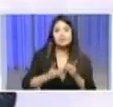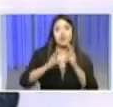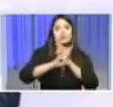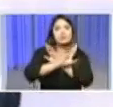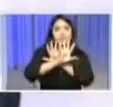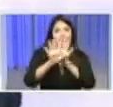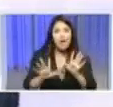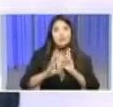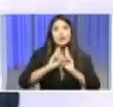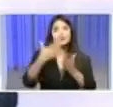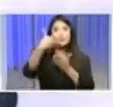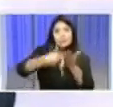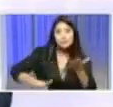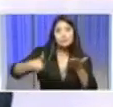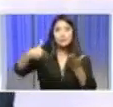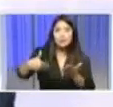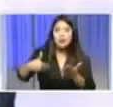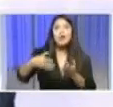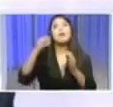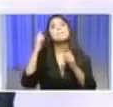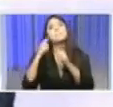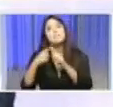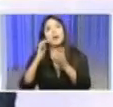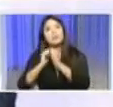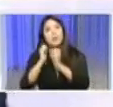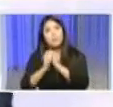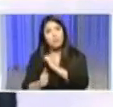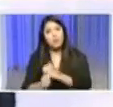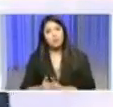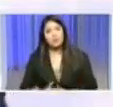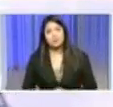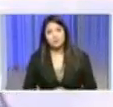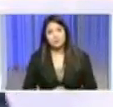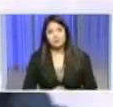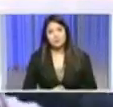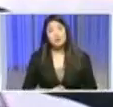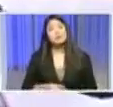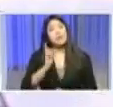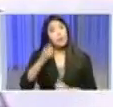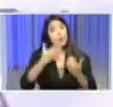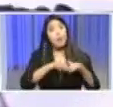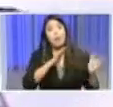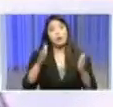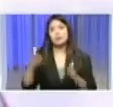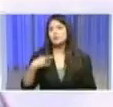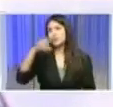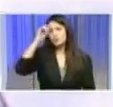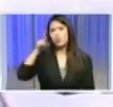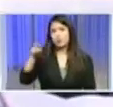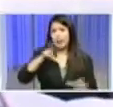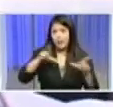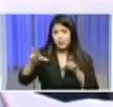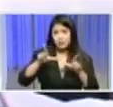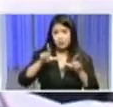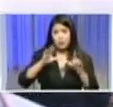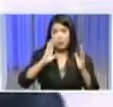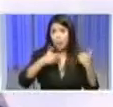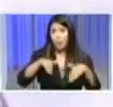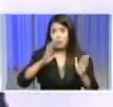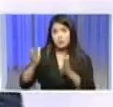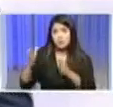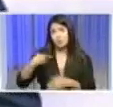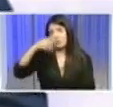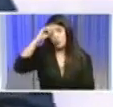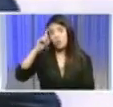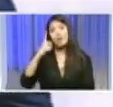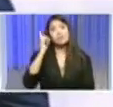resultados. Consolidar el plan deportivo. Vamos a organizar, yo no sé si ustedes ya lo han hecho.